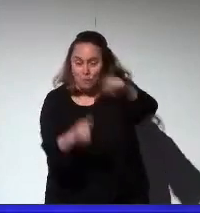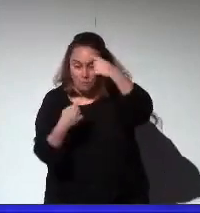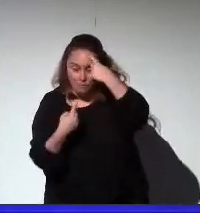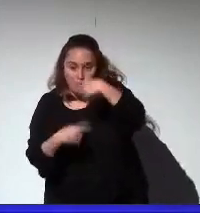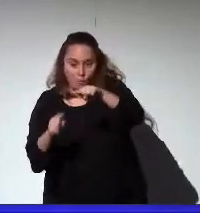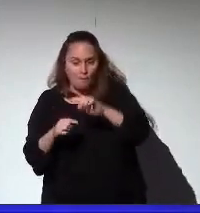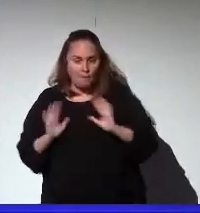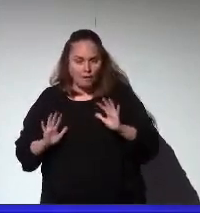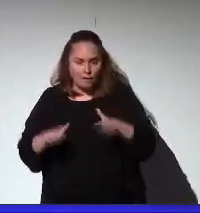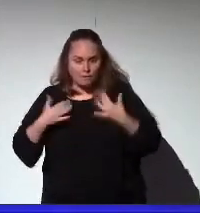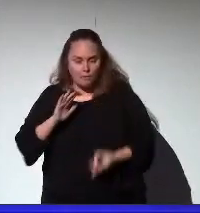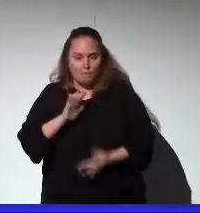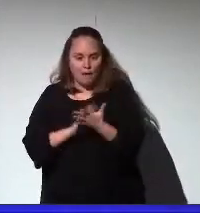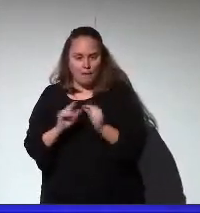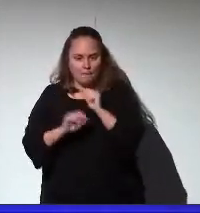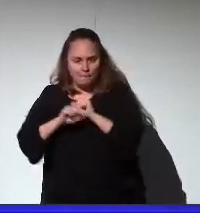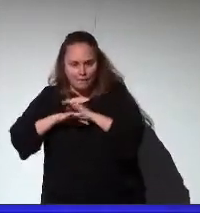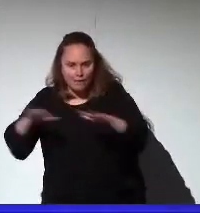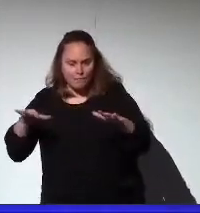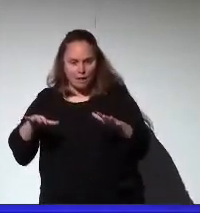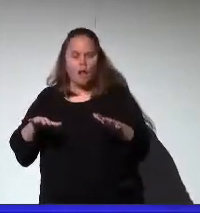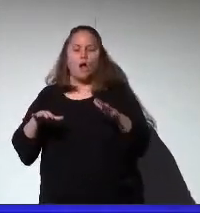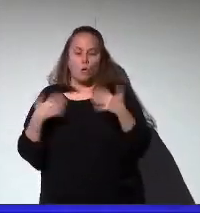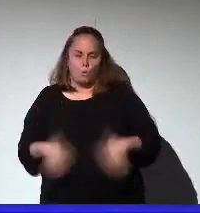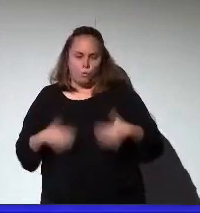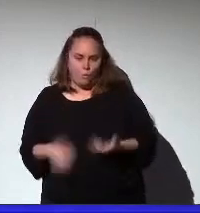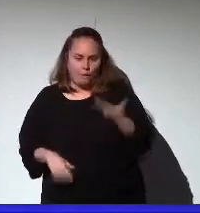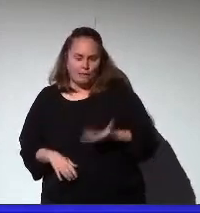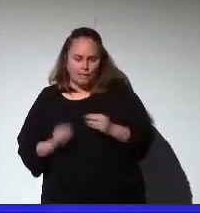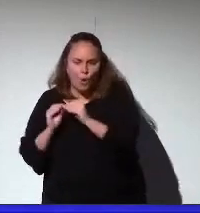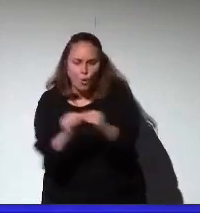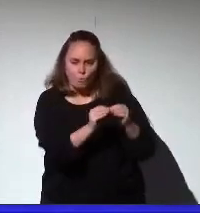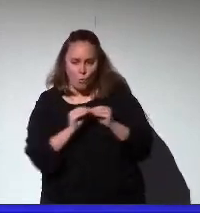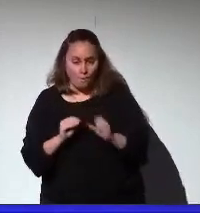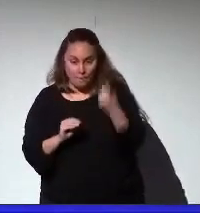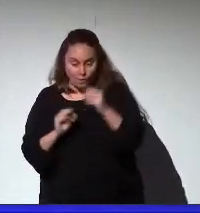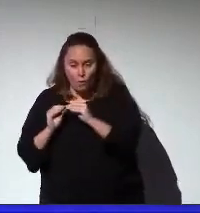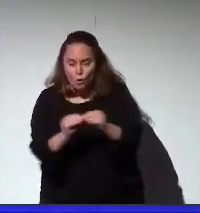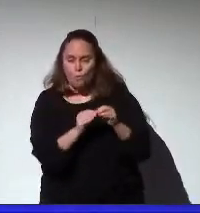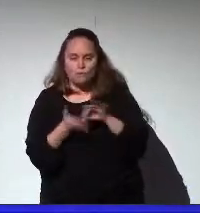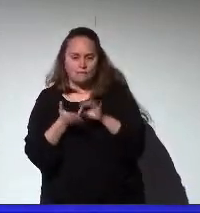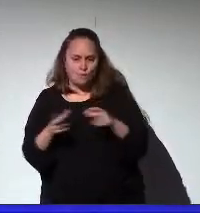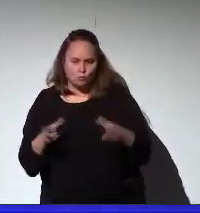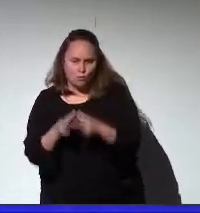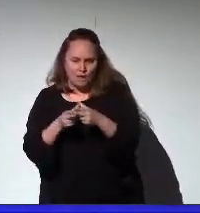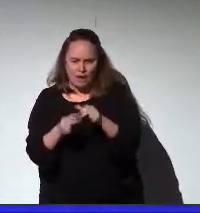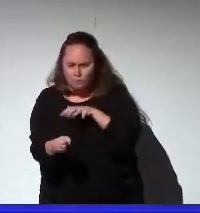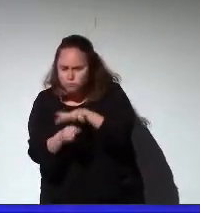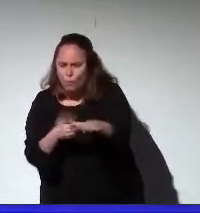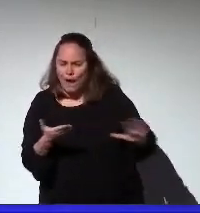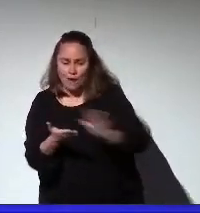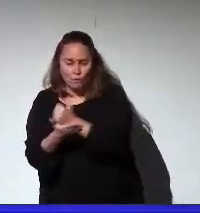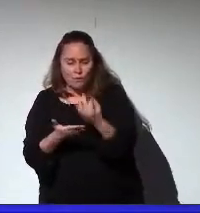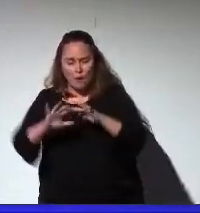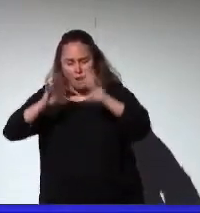importancia de lo común. Y lo común son, primero, los servicios públicos que funcionen, que lleguen a todos y todas, y que sean universales. Y todo esto tiene mucho que ver con los ODS,